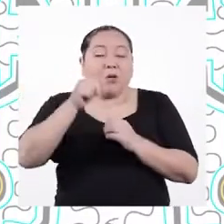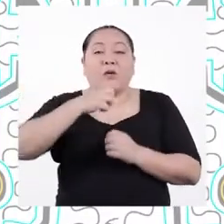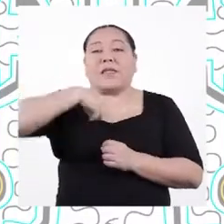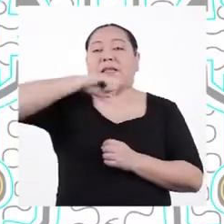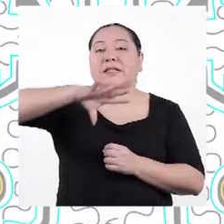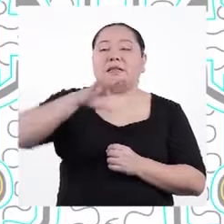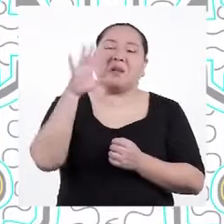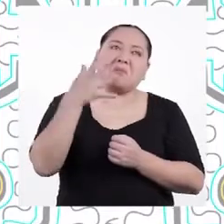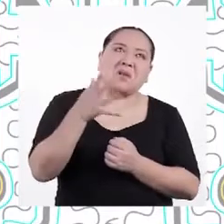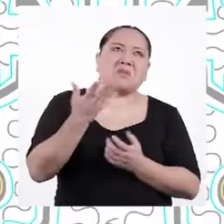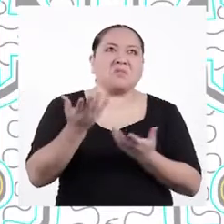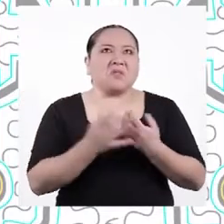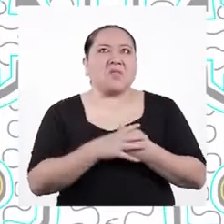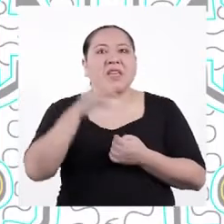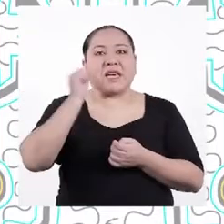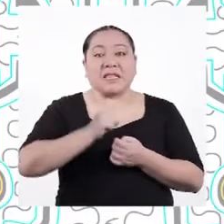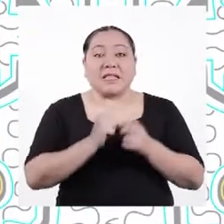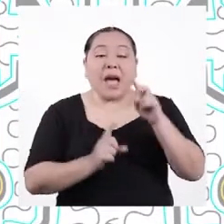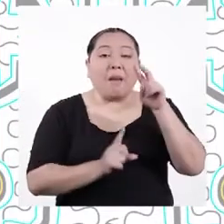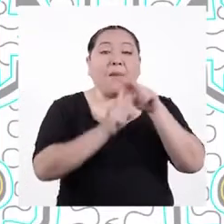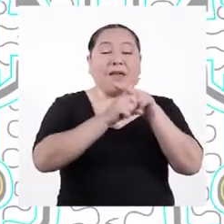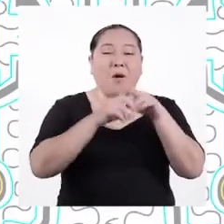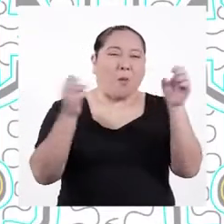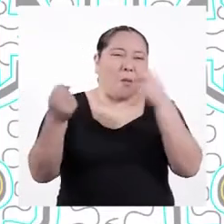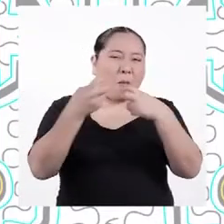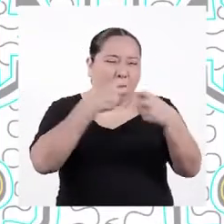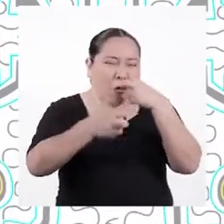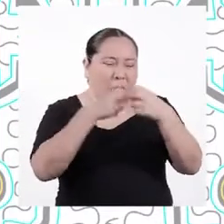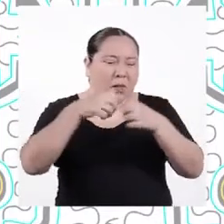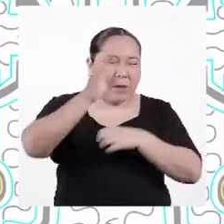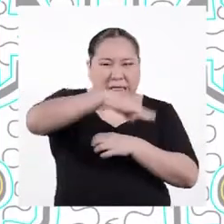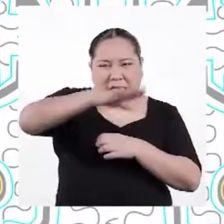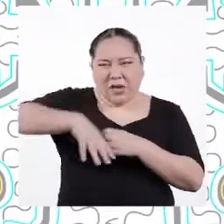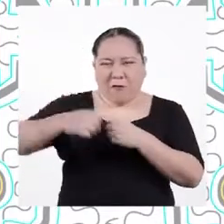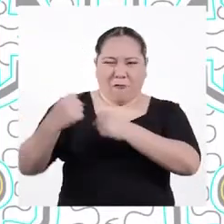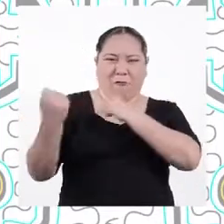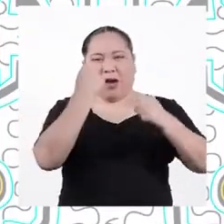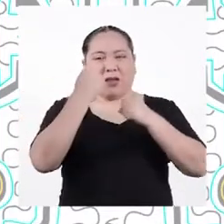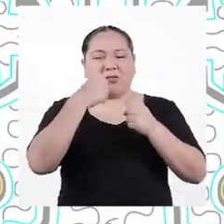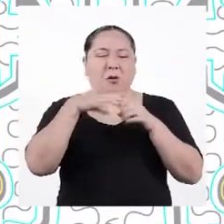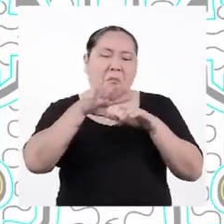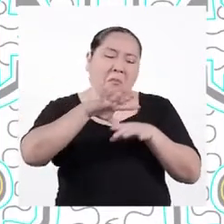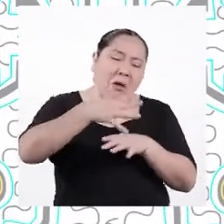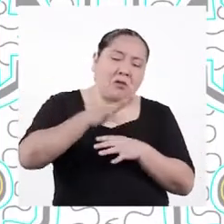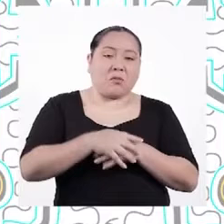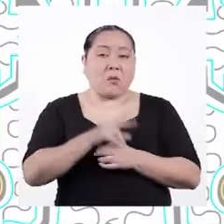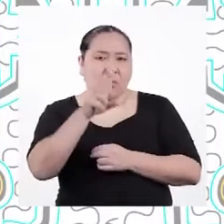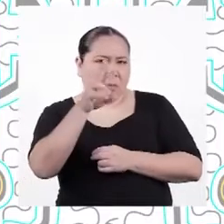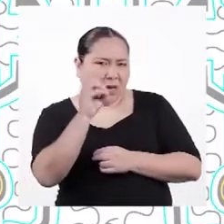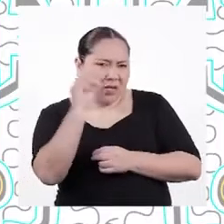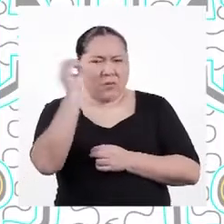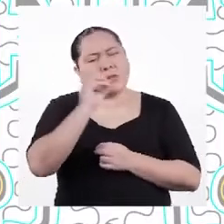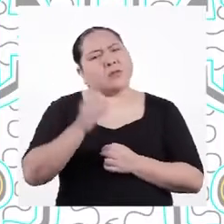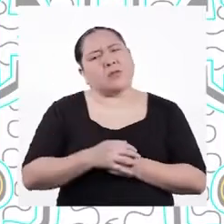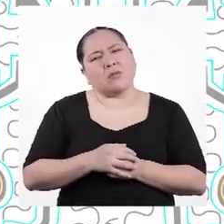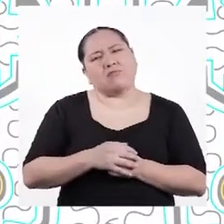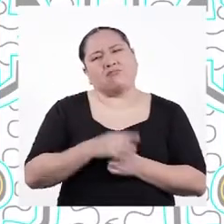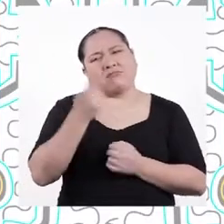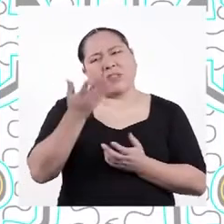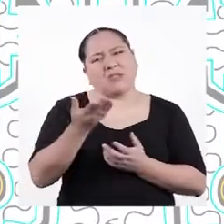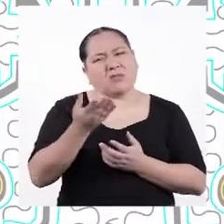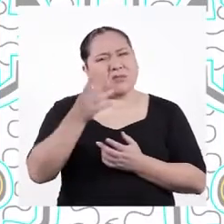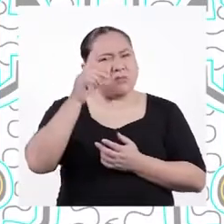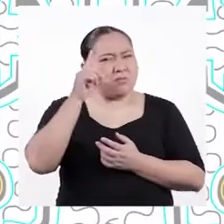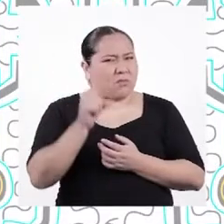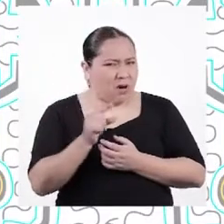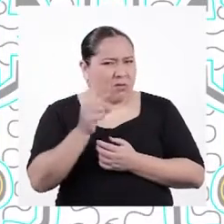estimación de que ocurra un fenómeno del niño fuerte o moderado es del 20%. Eso es bajo, ¿no? Pues